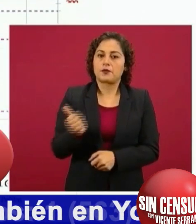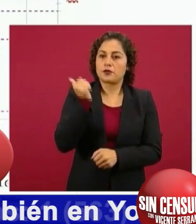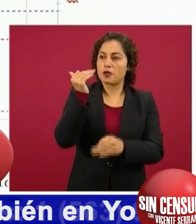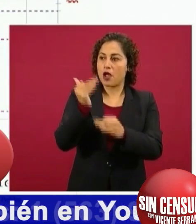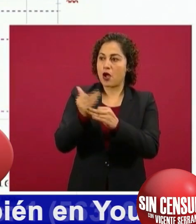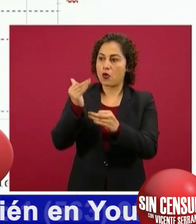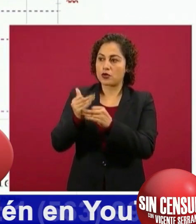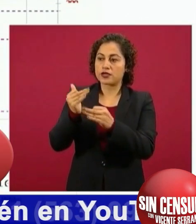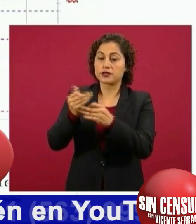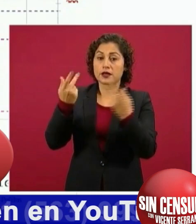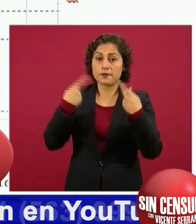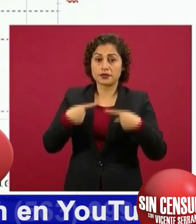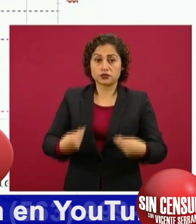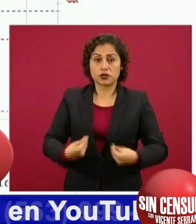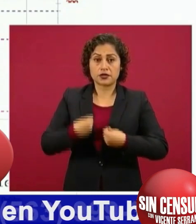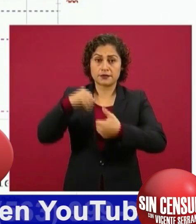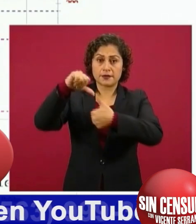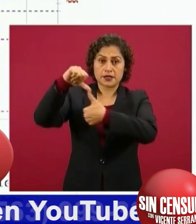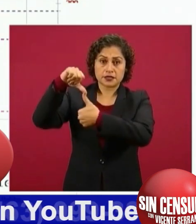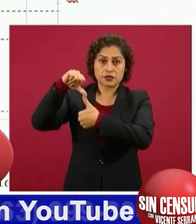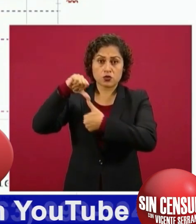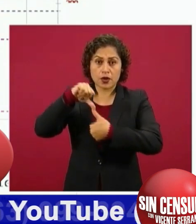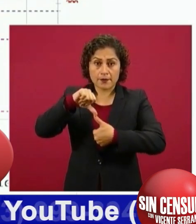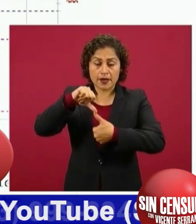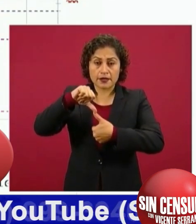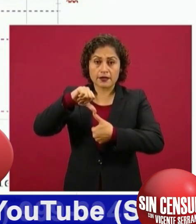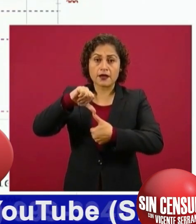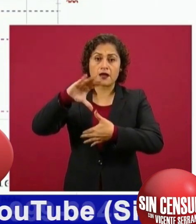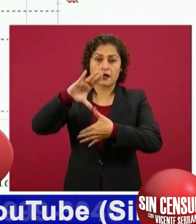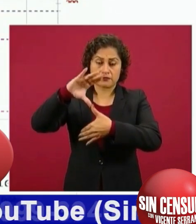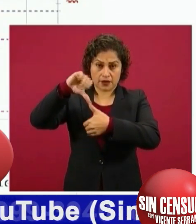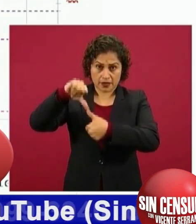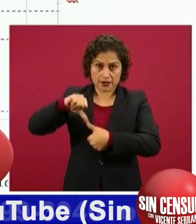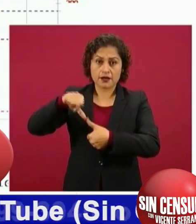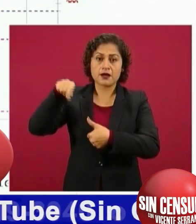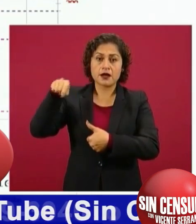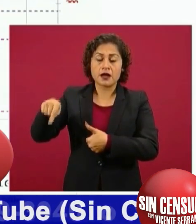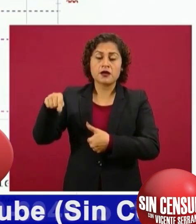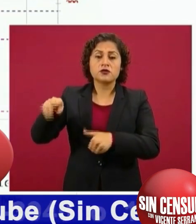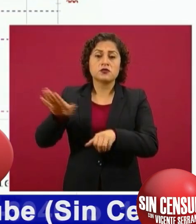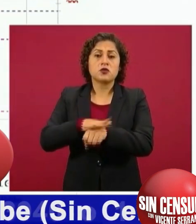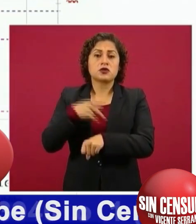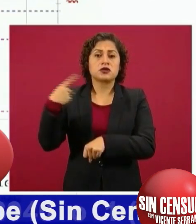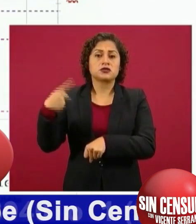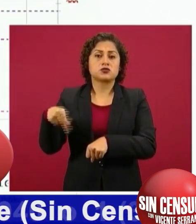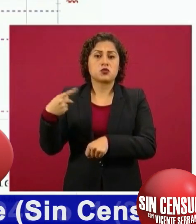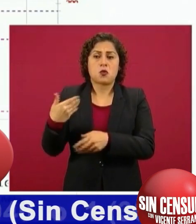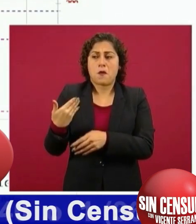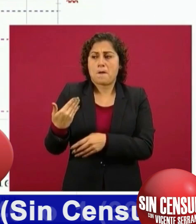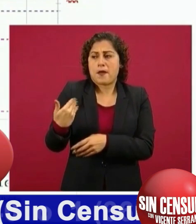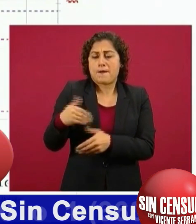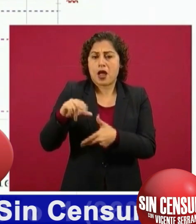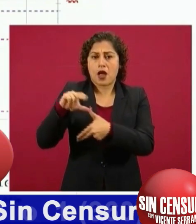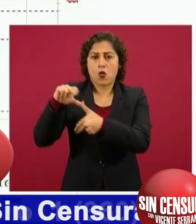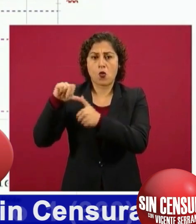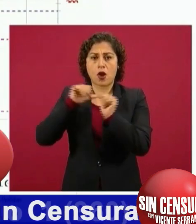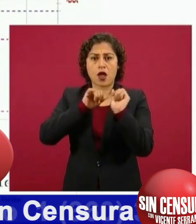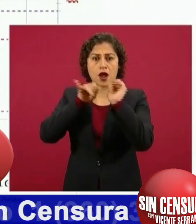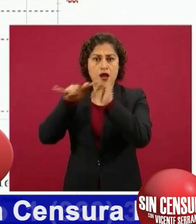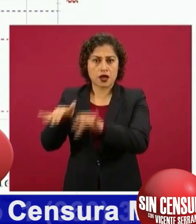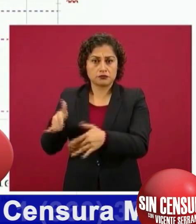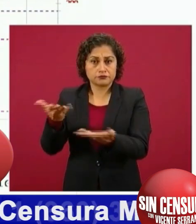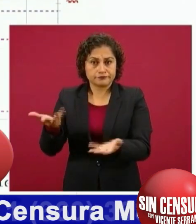hermanos centroamericanos, porque también les ha llovido sobre mojado, acaba de pasar.